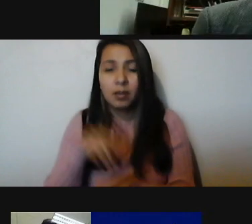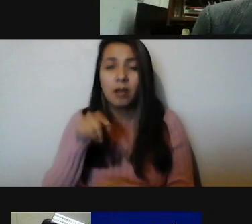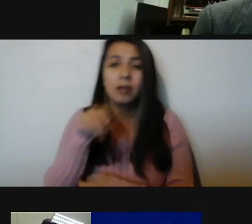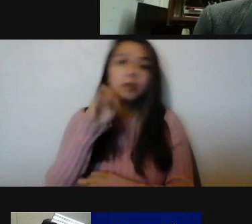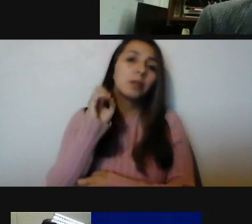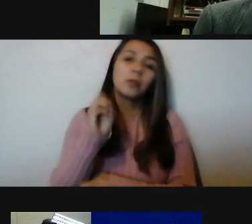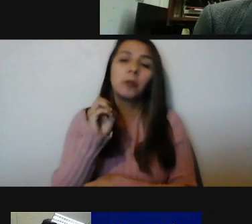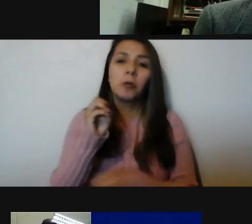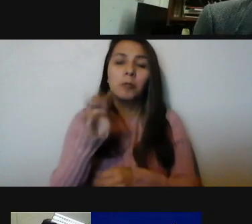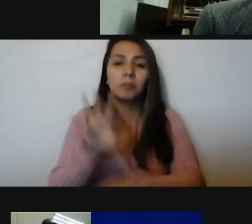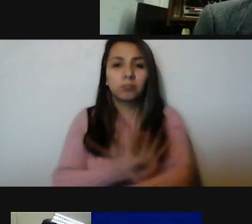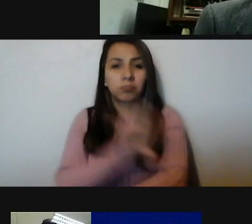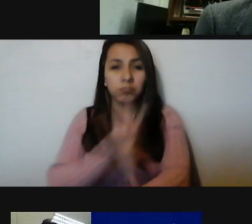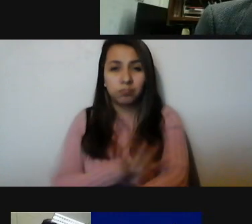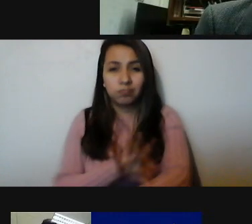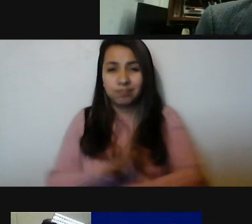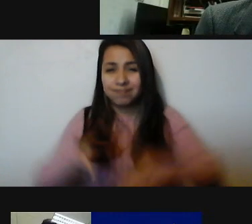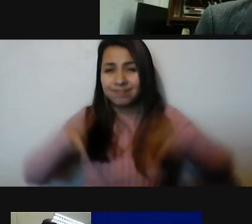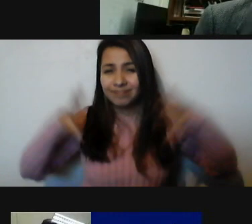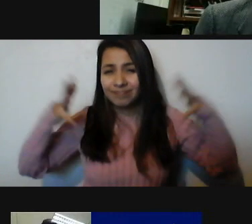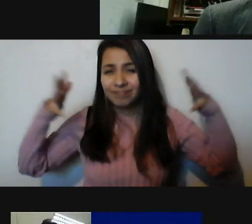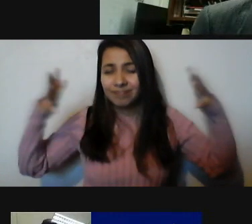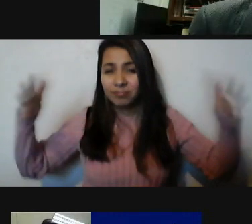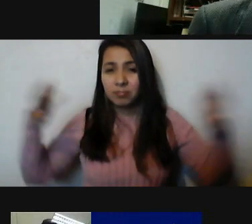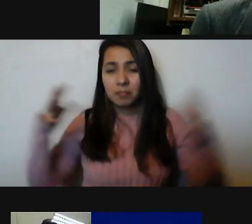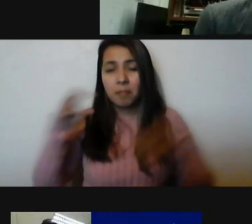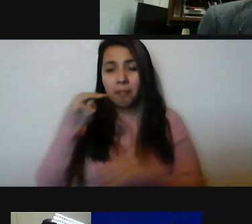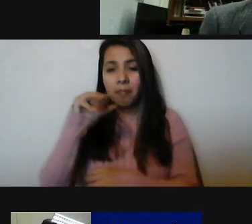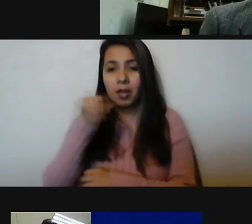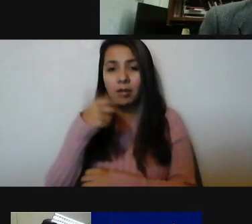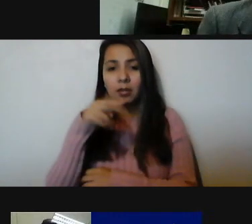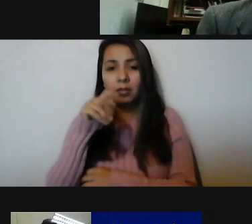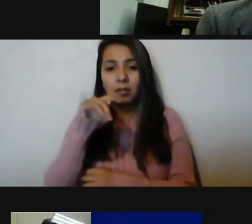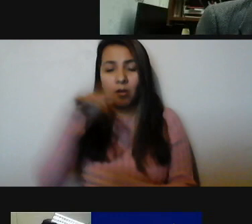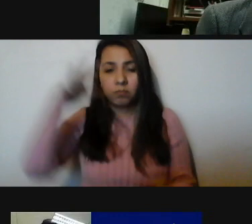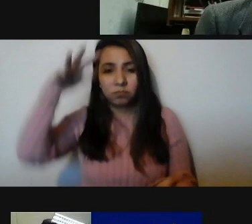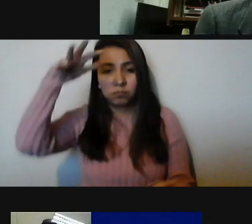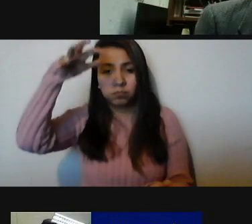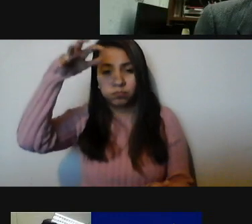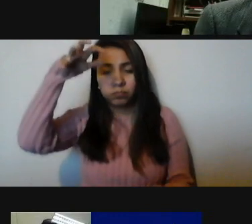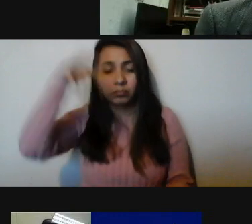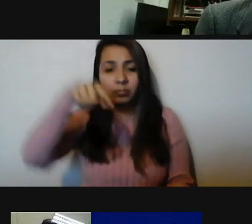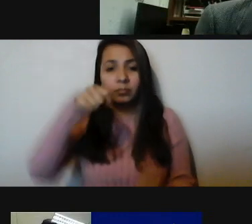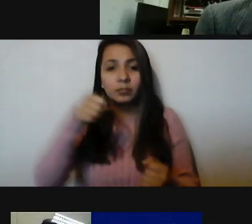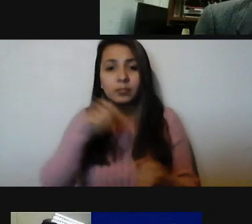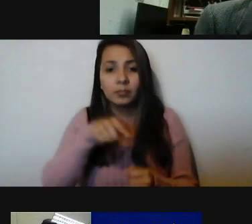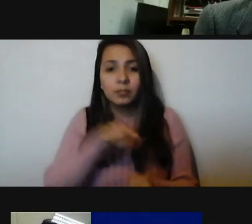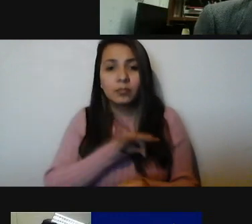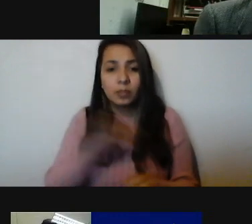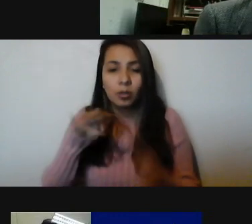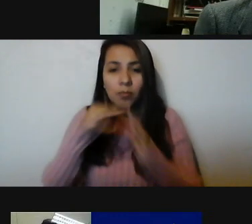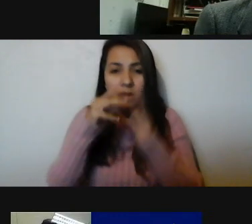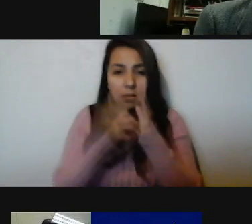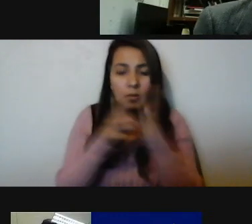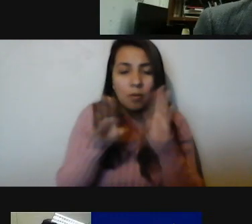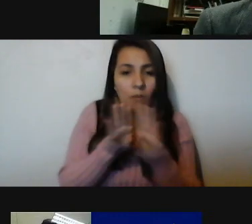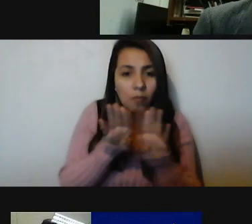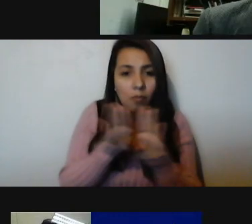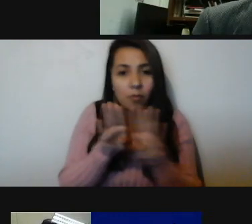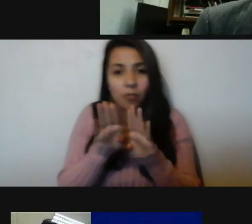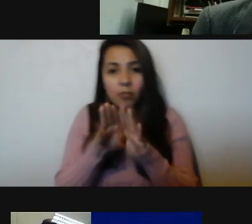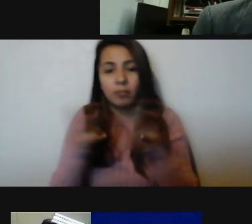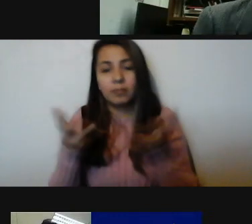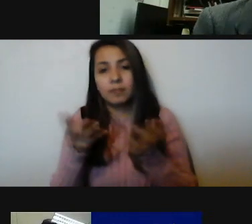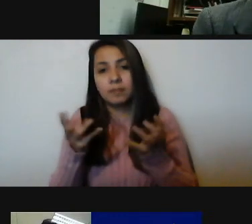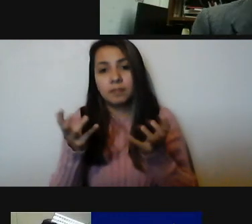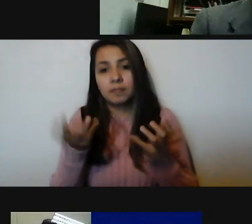masas gigantescas o tal vez campos magnéticos también inmensos. Se podrían extrapolar por lo menos